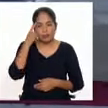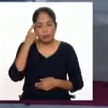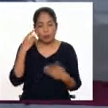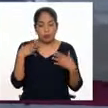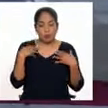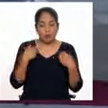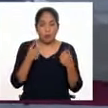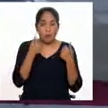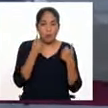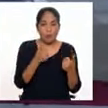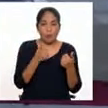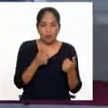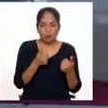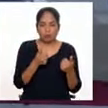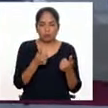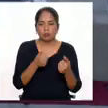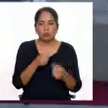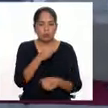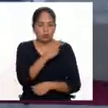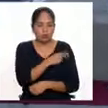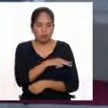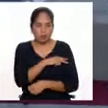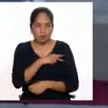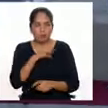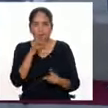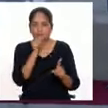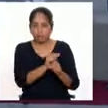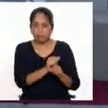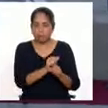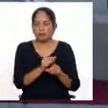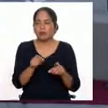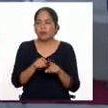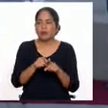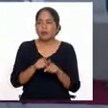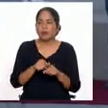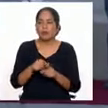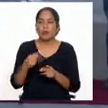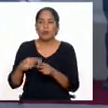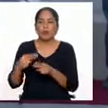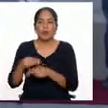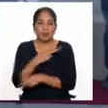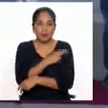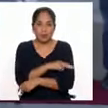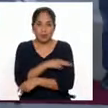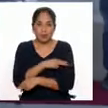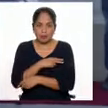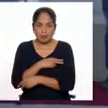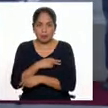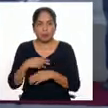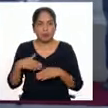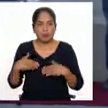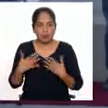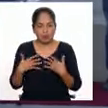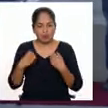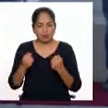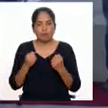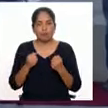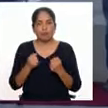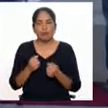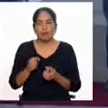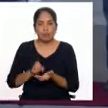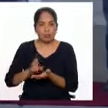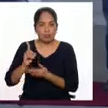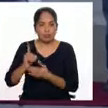calidad, que a través de este hospital se va a lograr, y los hospitales que están por inaugurarse, además, y con una educación de